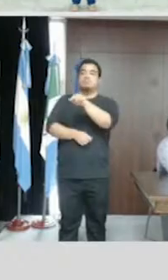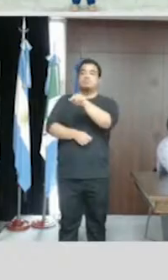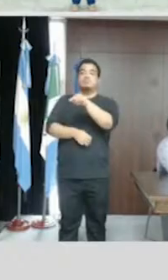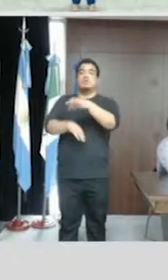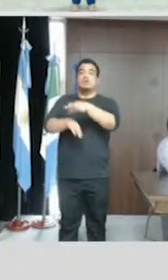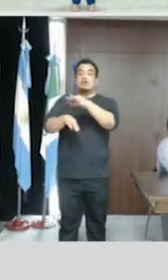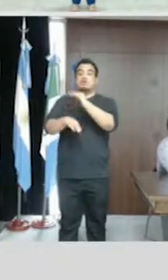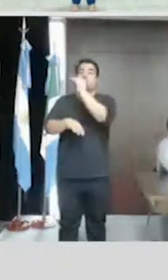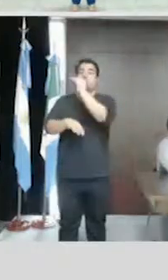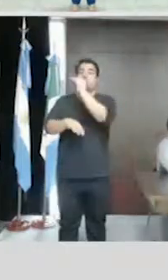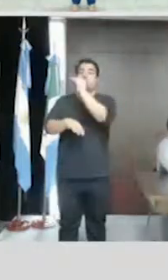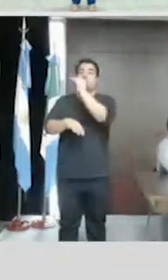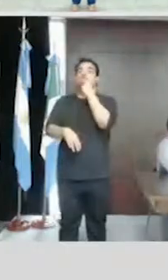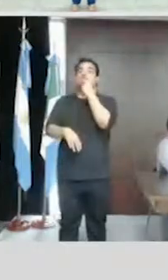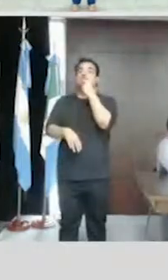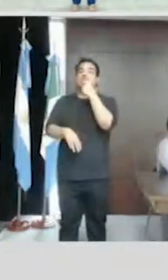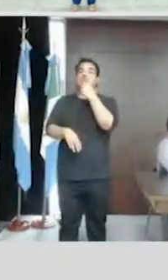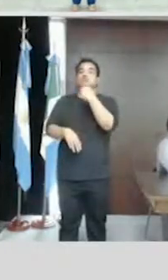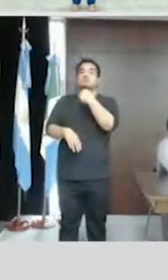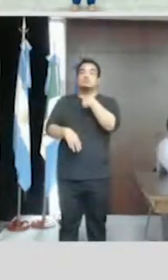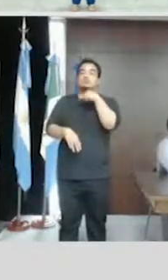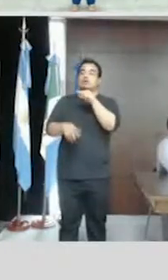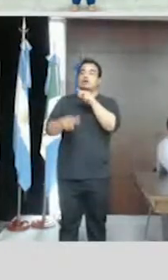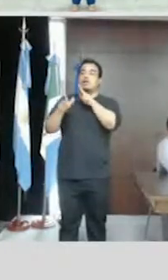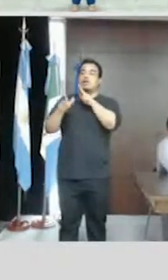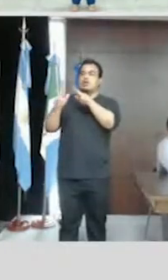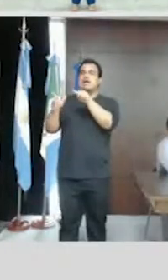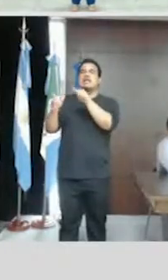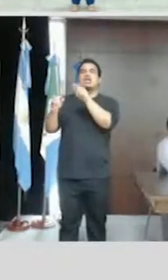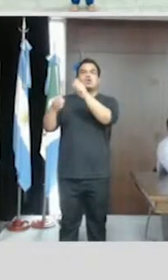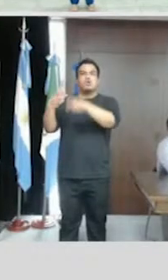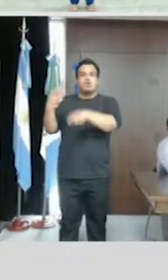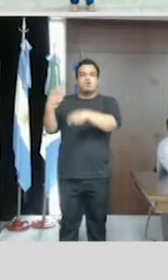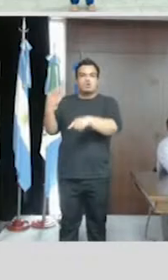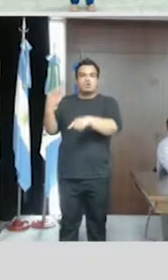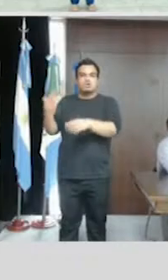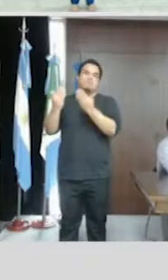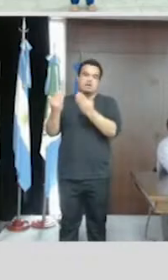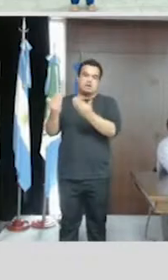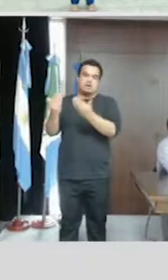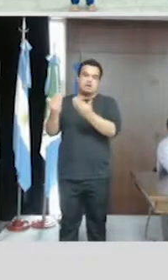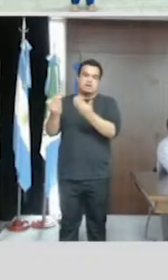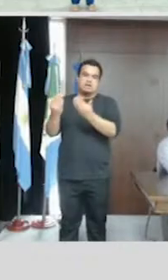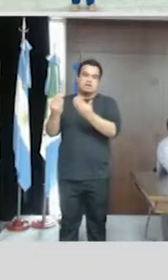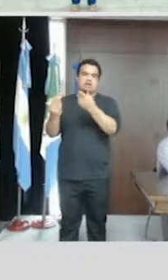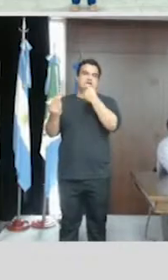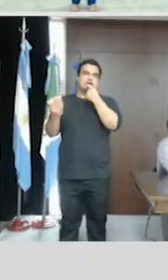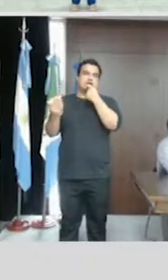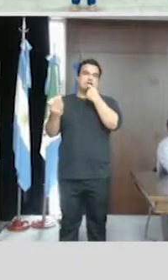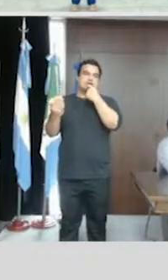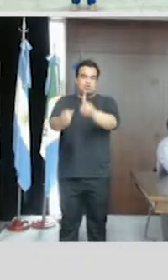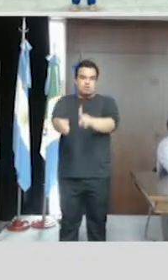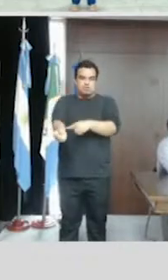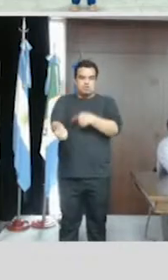llamo asiente. Es un paciente hacedor, asiente. Si lo pongo en la postura a la que estamos acostumbrados